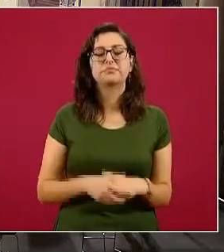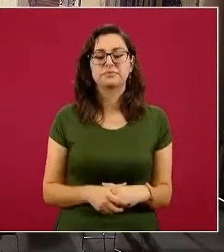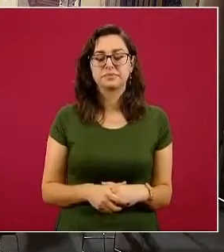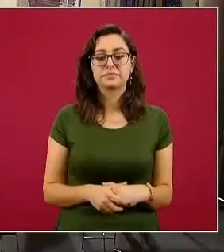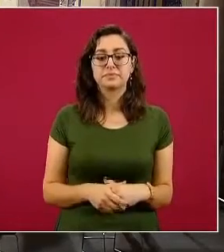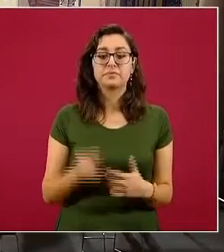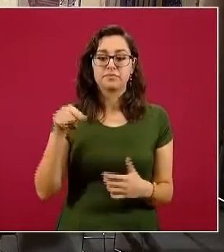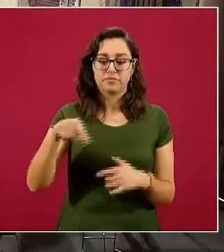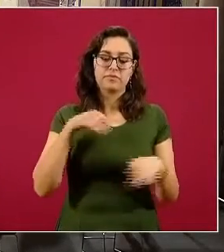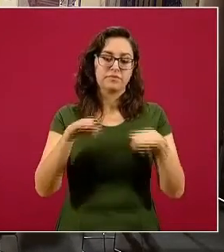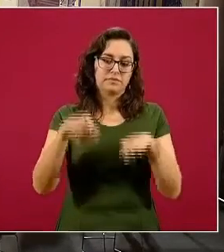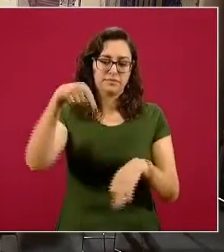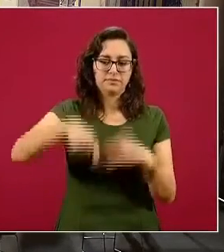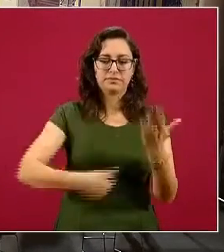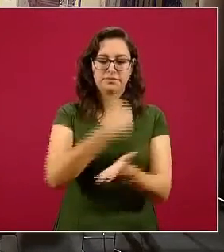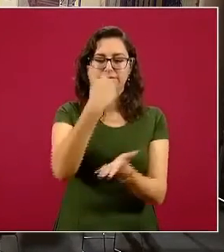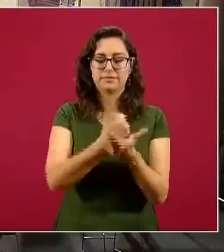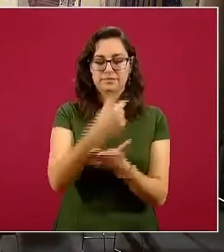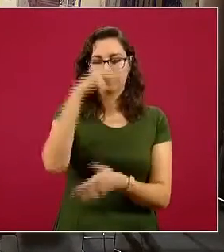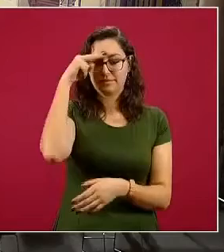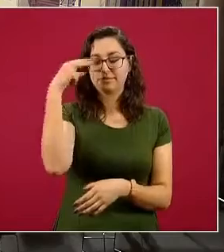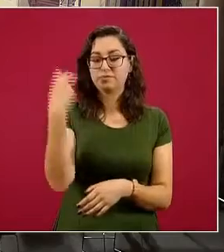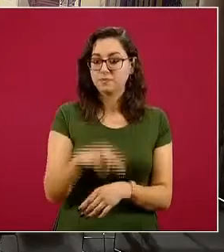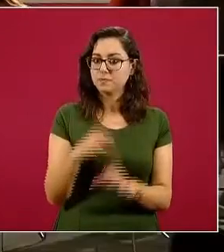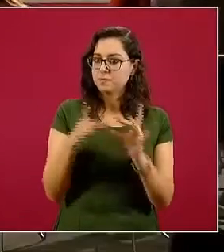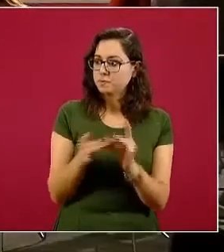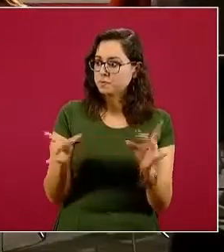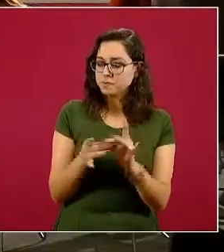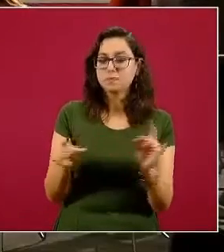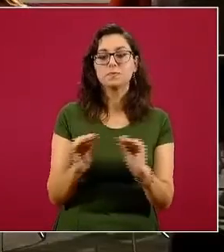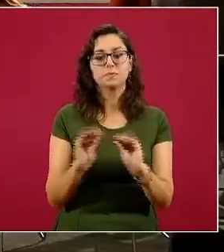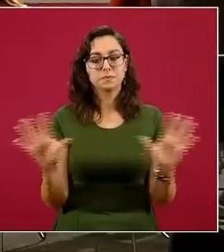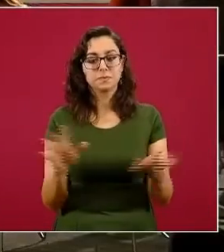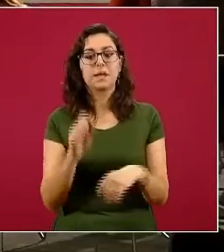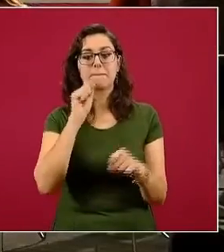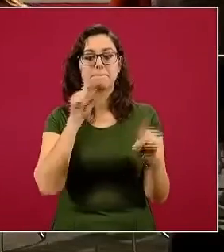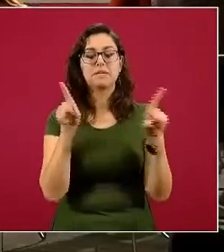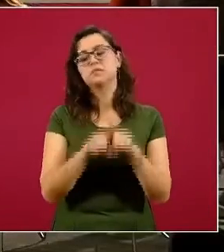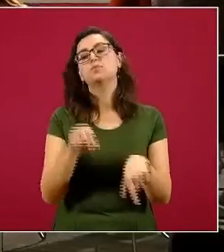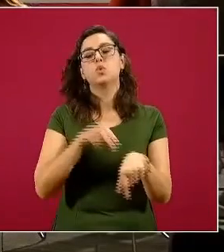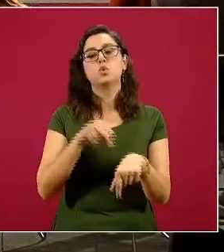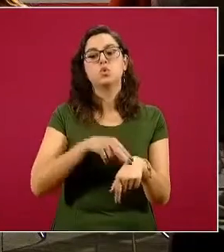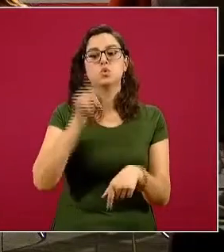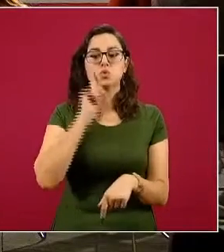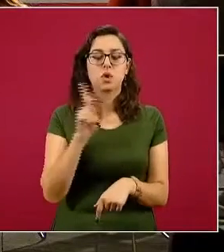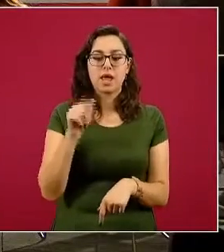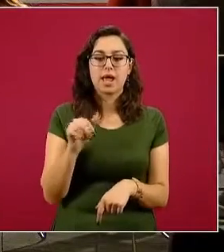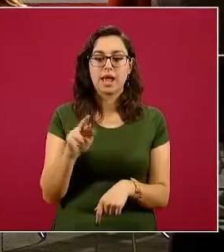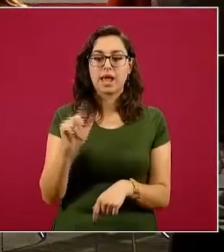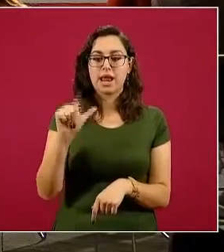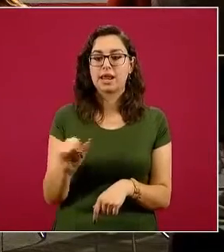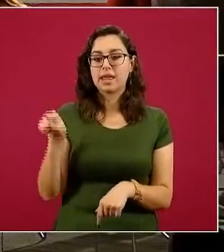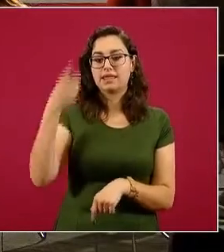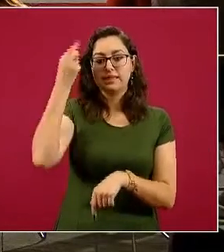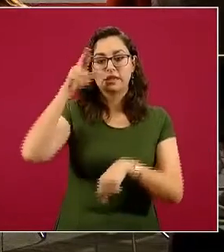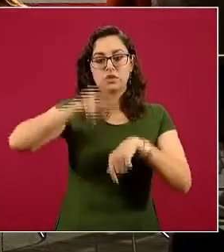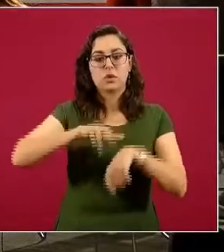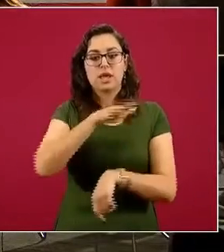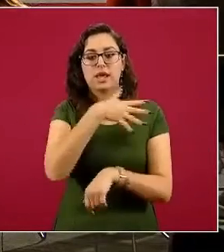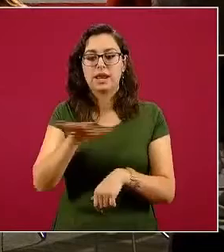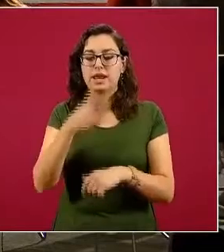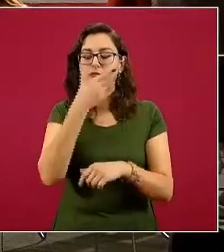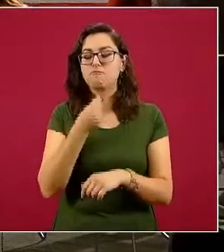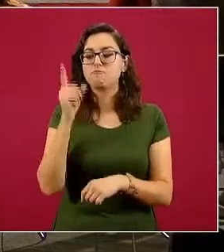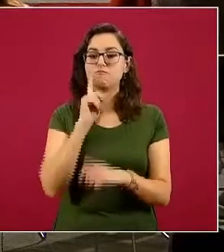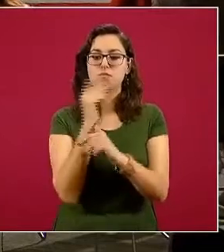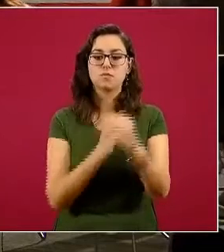de la Ciudad de México, por esta explicación. Gracias, doctora Carla Berdichevsky, directora general del Centro de Equidad de